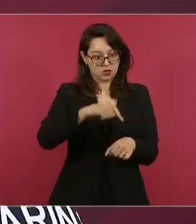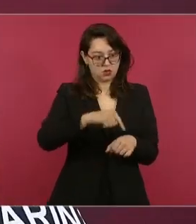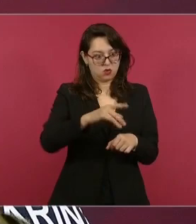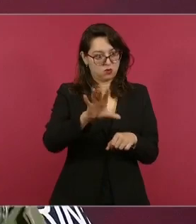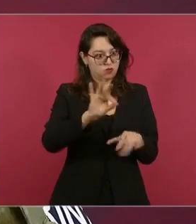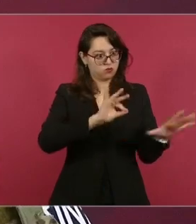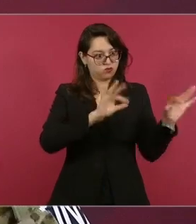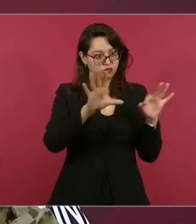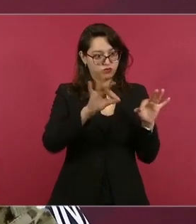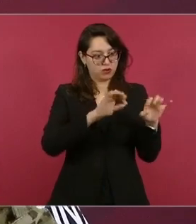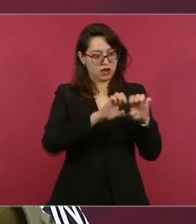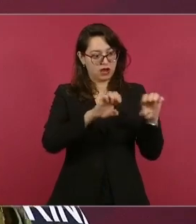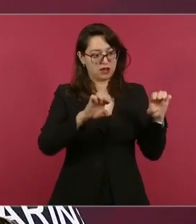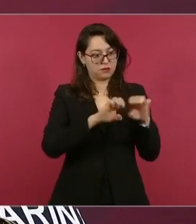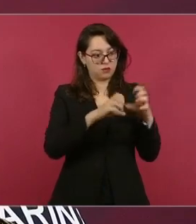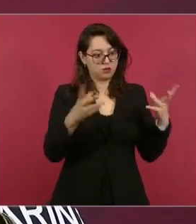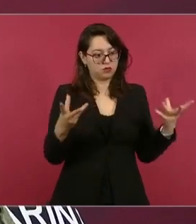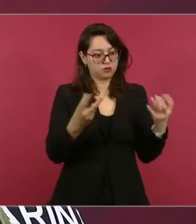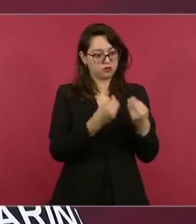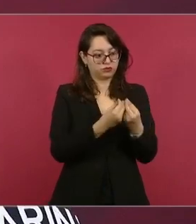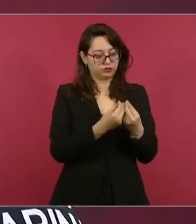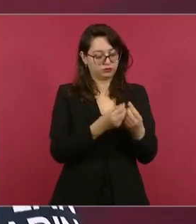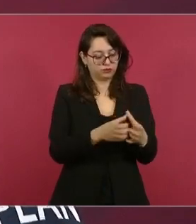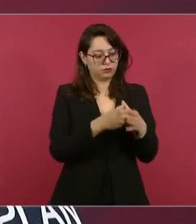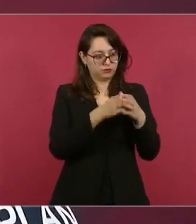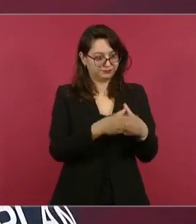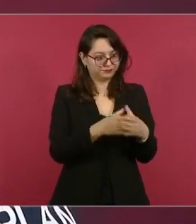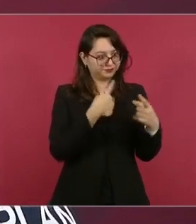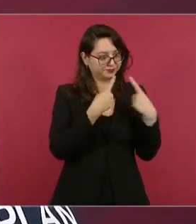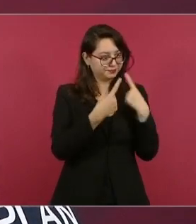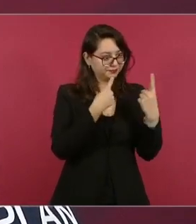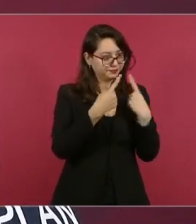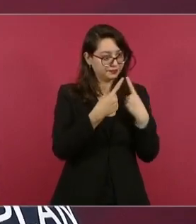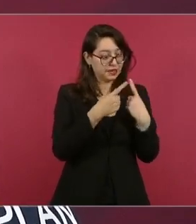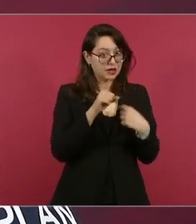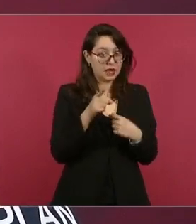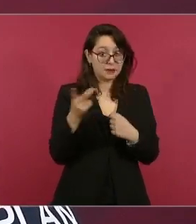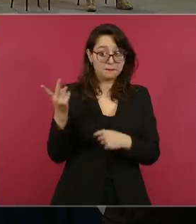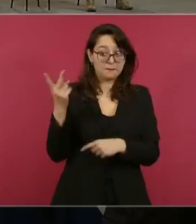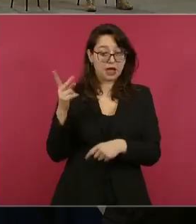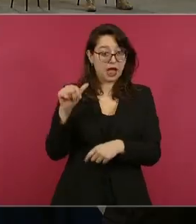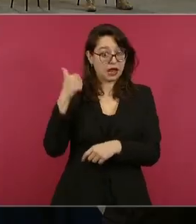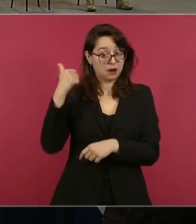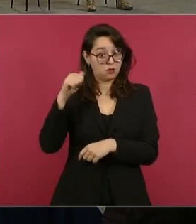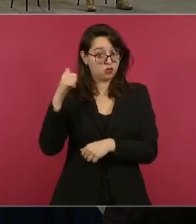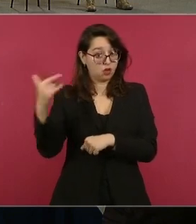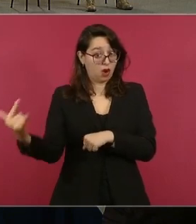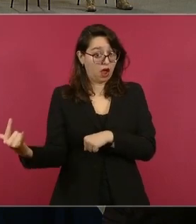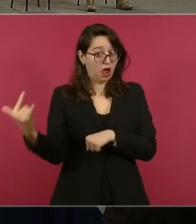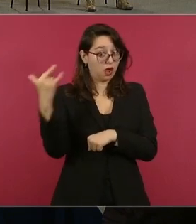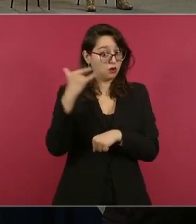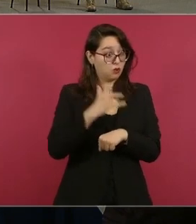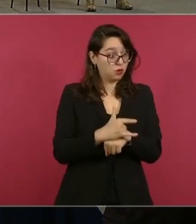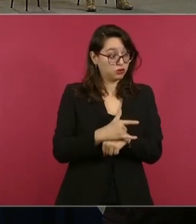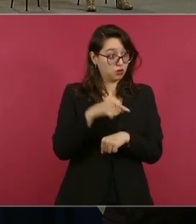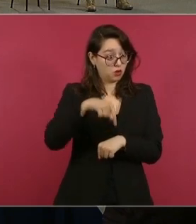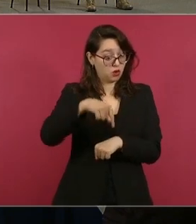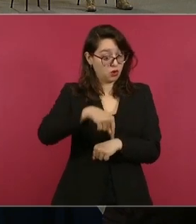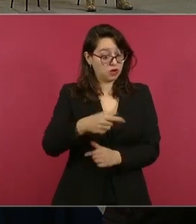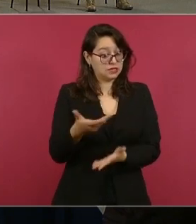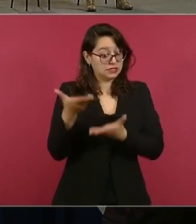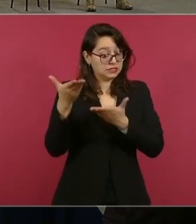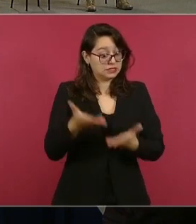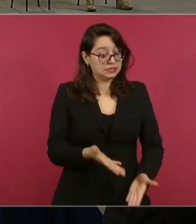apoyar a todas las personas que lleguen al aeropuerto, ahí a Acapulco, para darles el servicio de